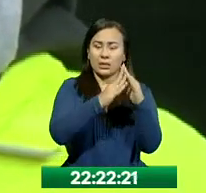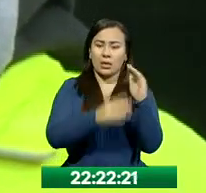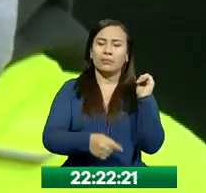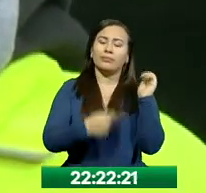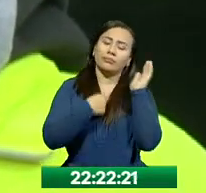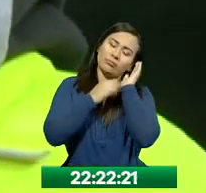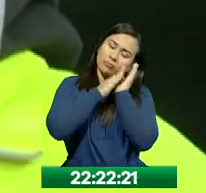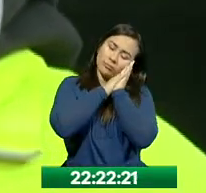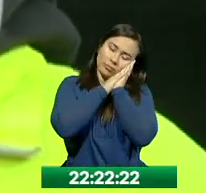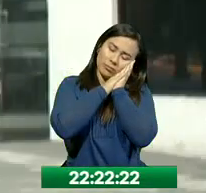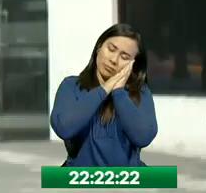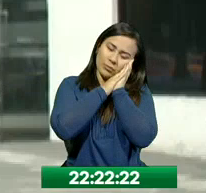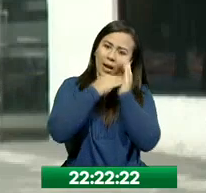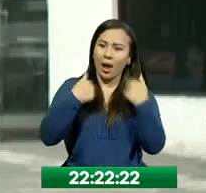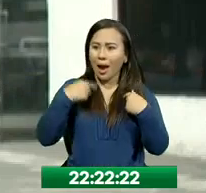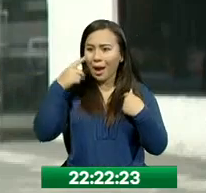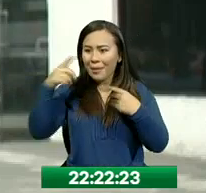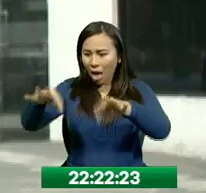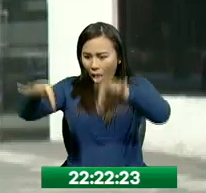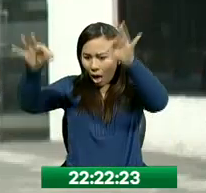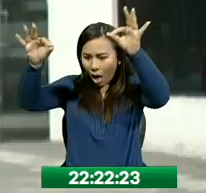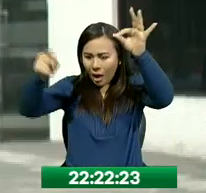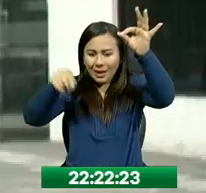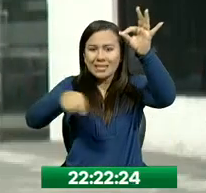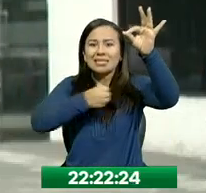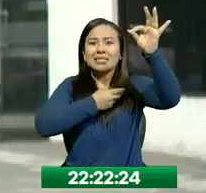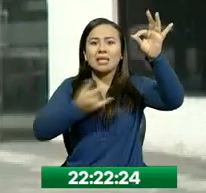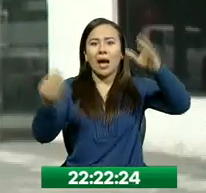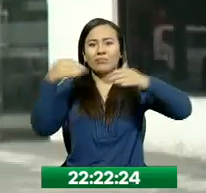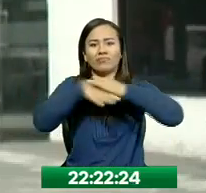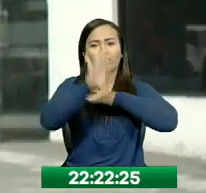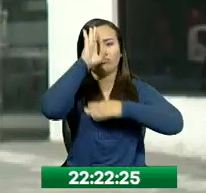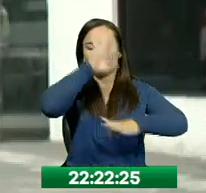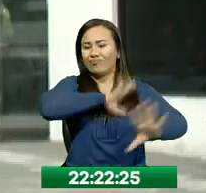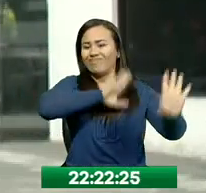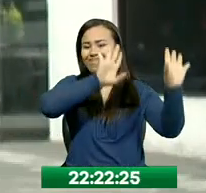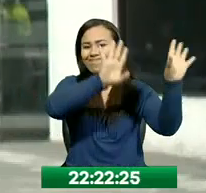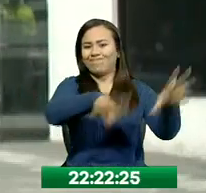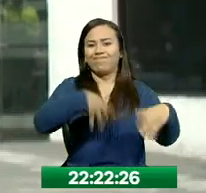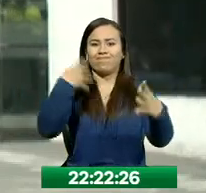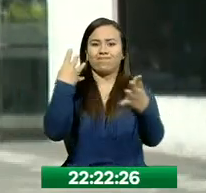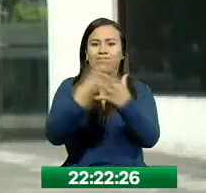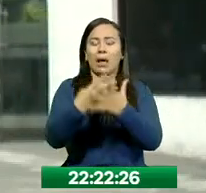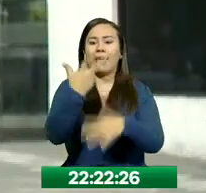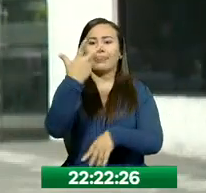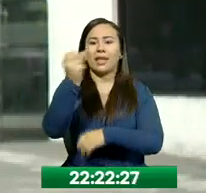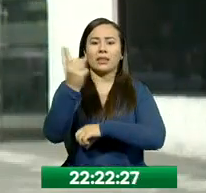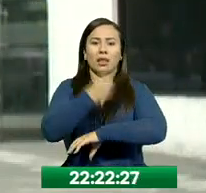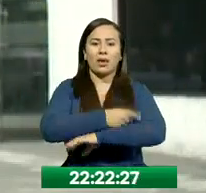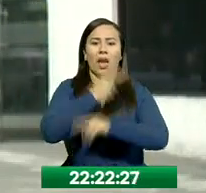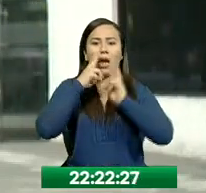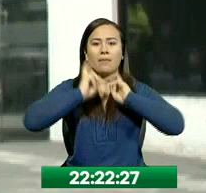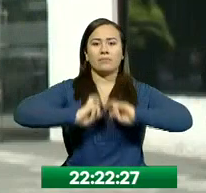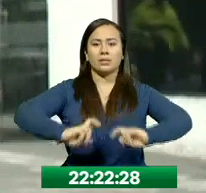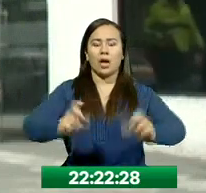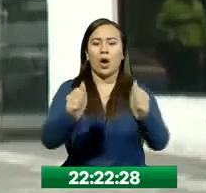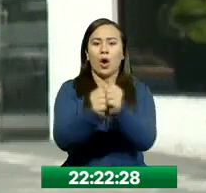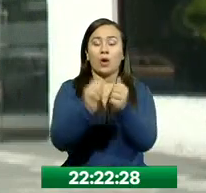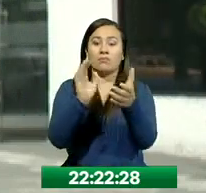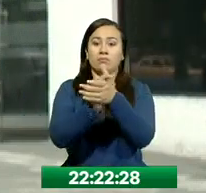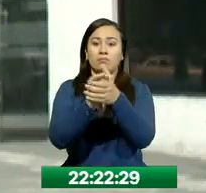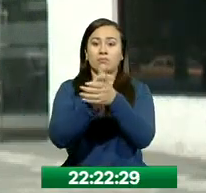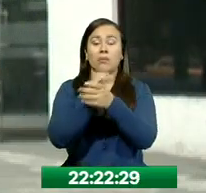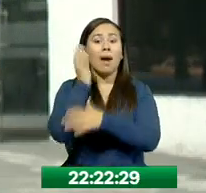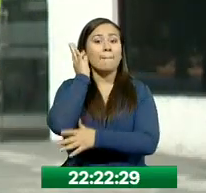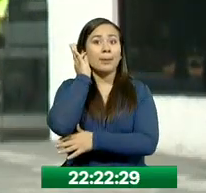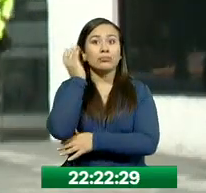vestir con máculas de sangre. El juez de flagrancia en la audiencia dictó prisión preventiva por 30 días para alias Carchi. A su acompañante le